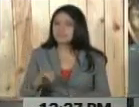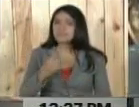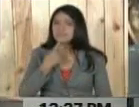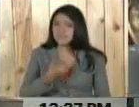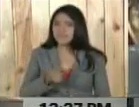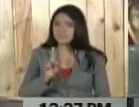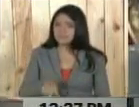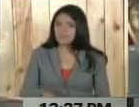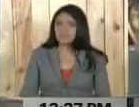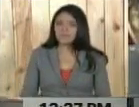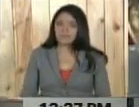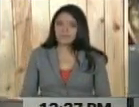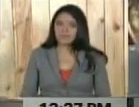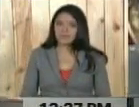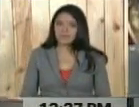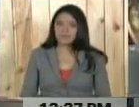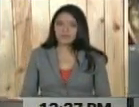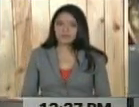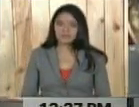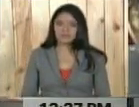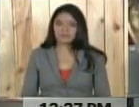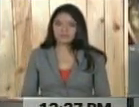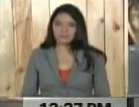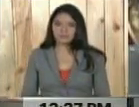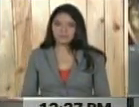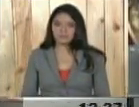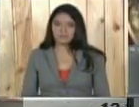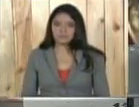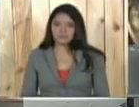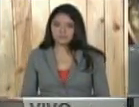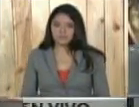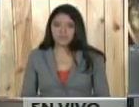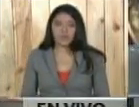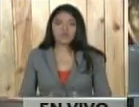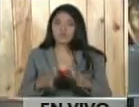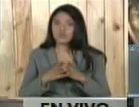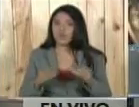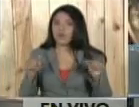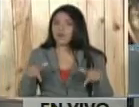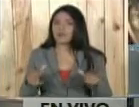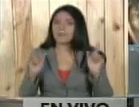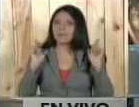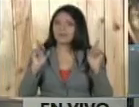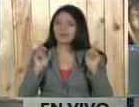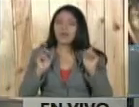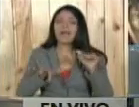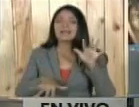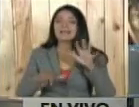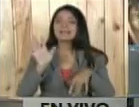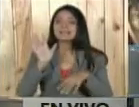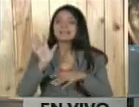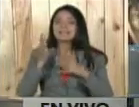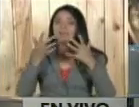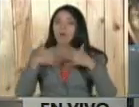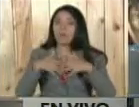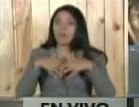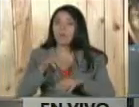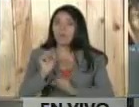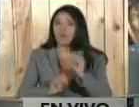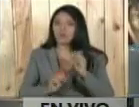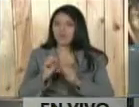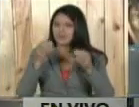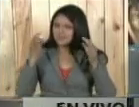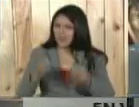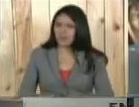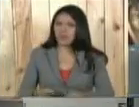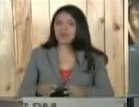también a los jefes de Estado, todo esto nos ha permitido lanzar 15 motores, que seguramente si se